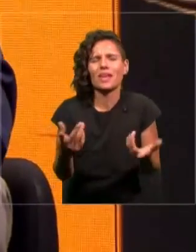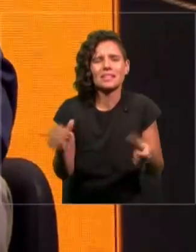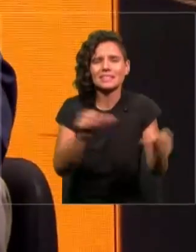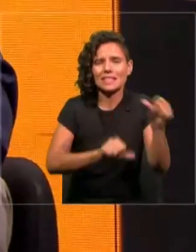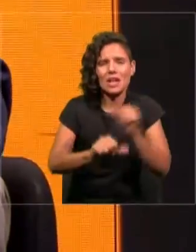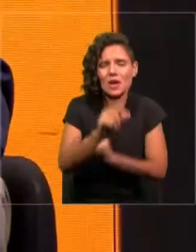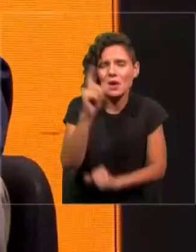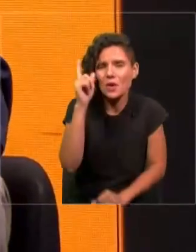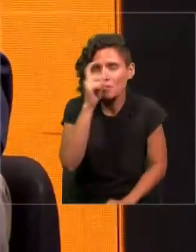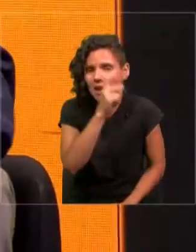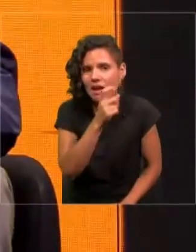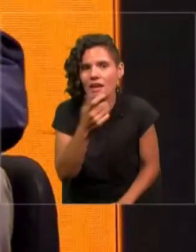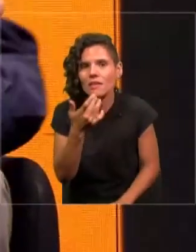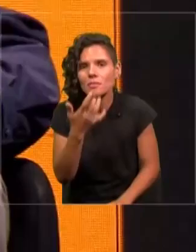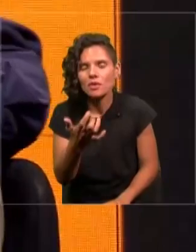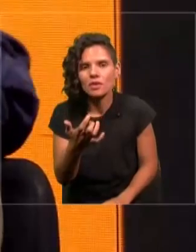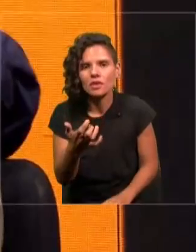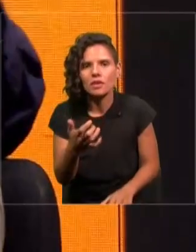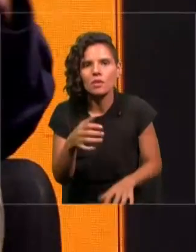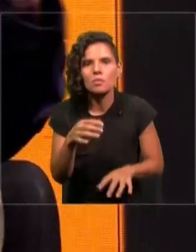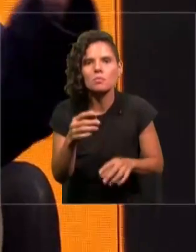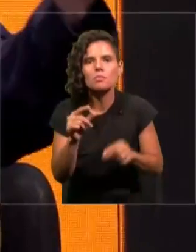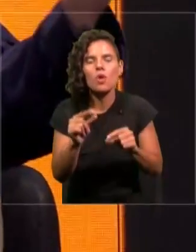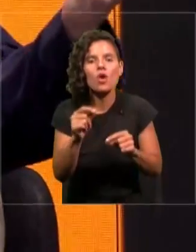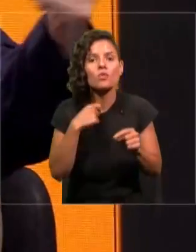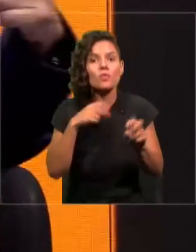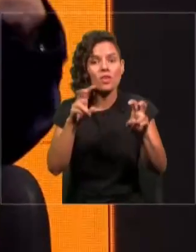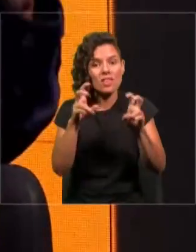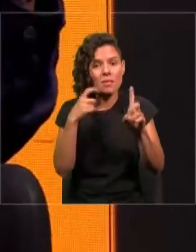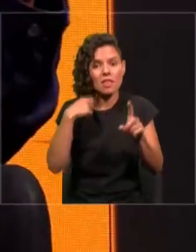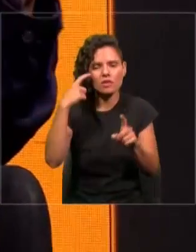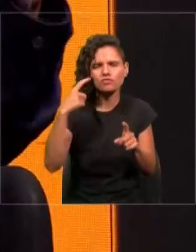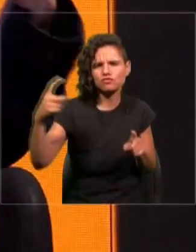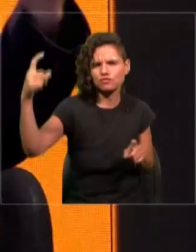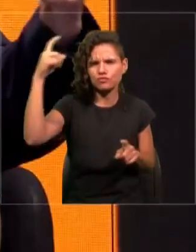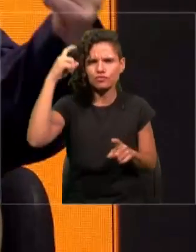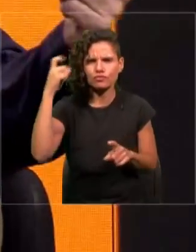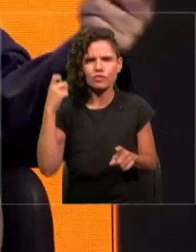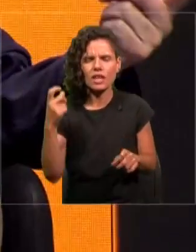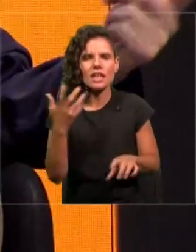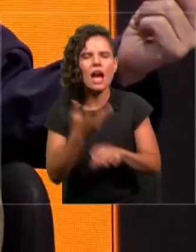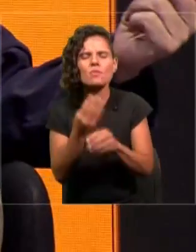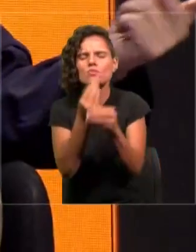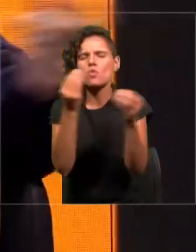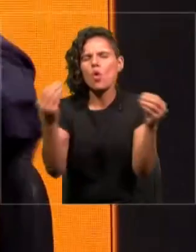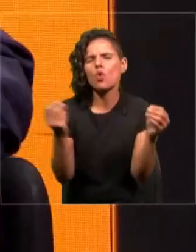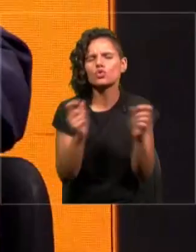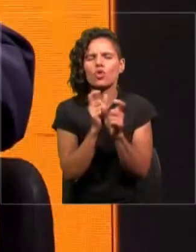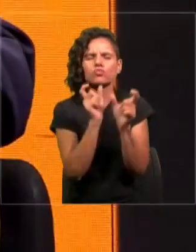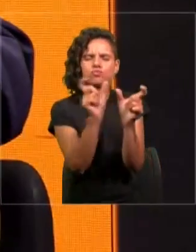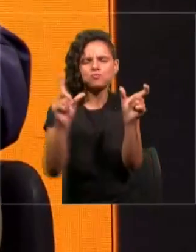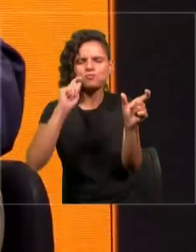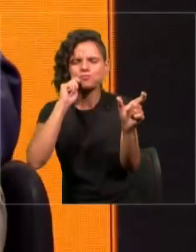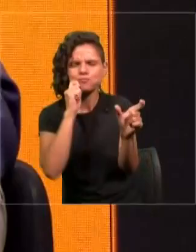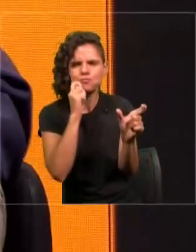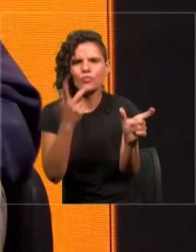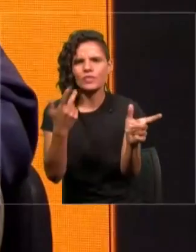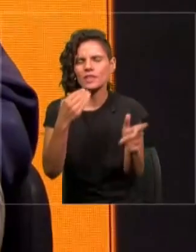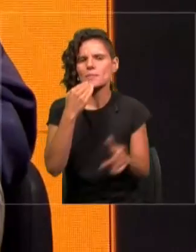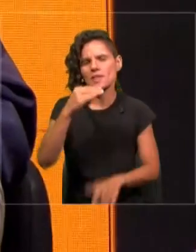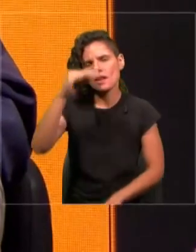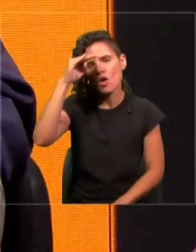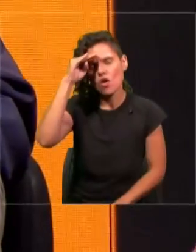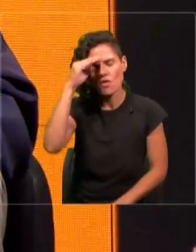le escurre un poco el bulto al tema de la ideologización, el exceso de conceptualización y la confianza